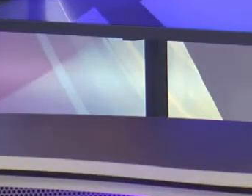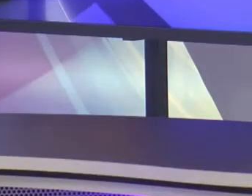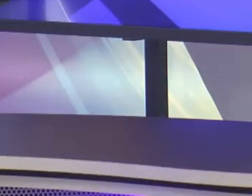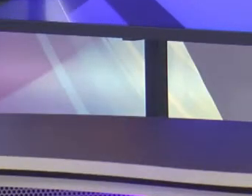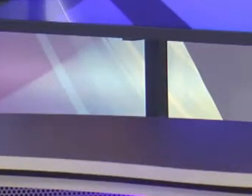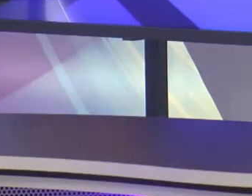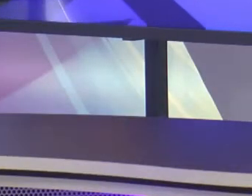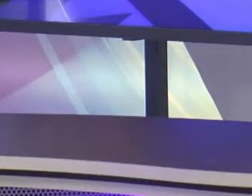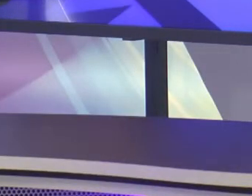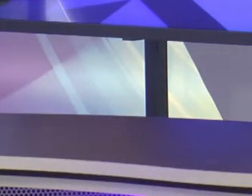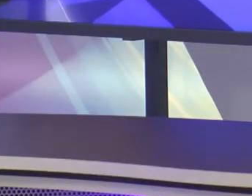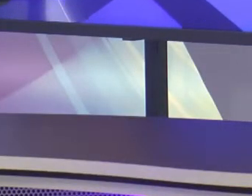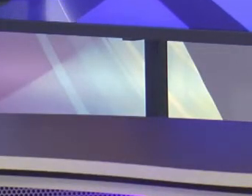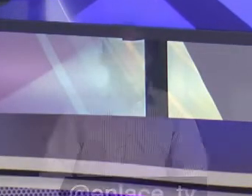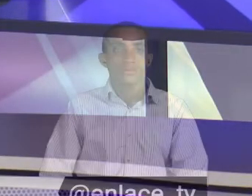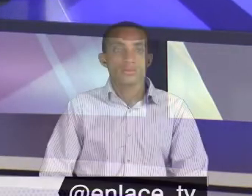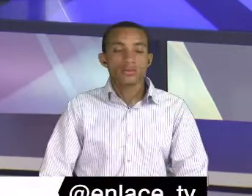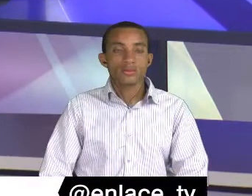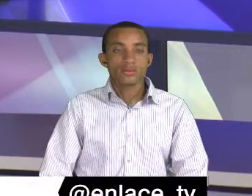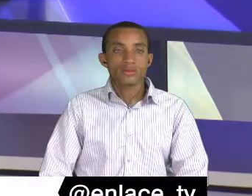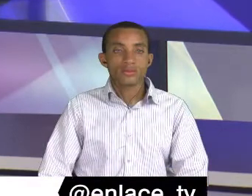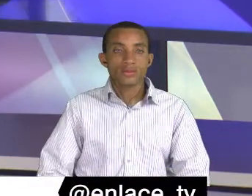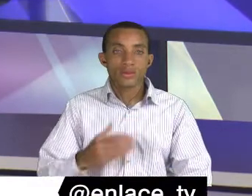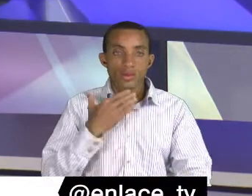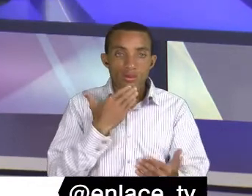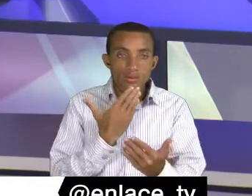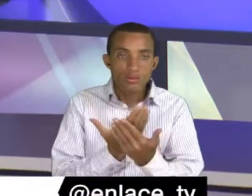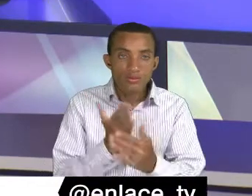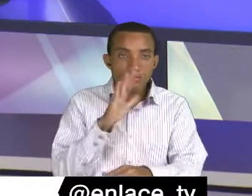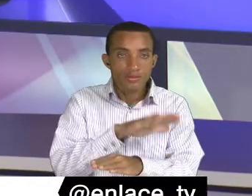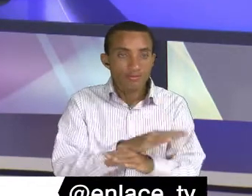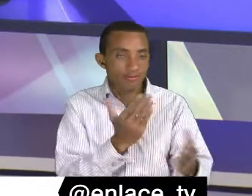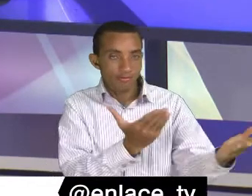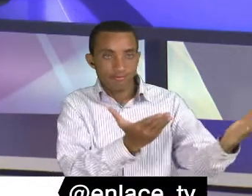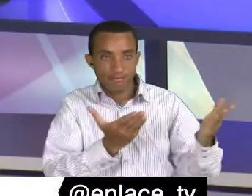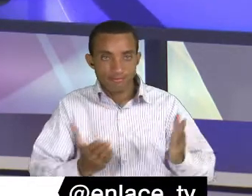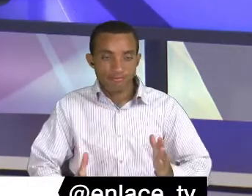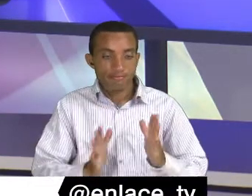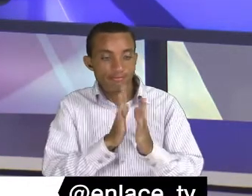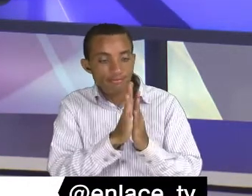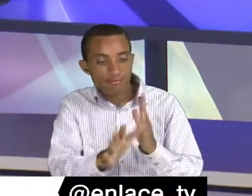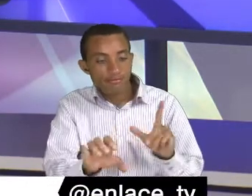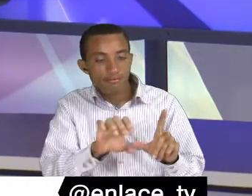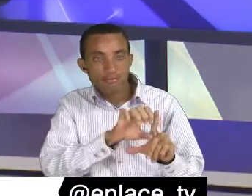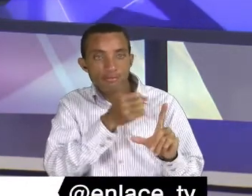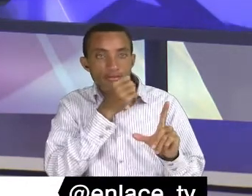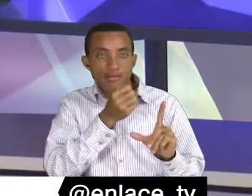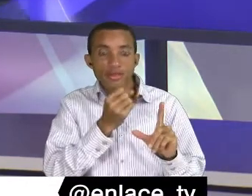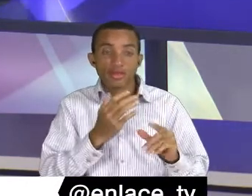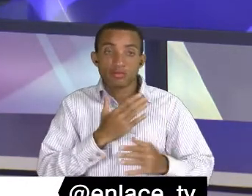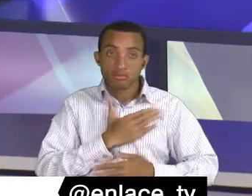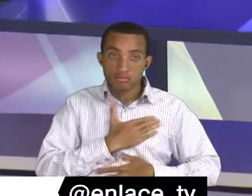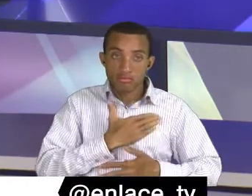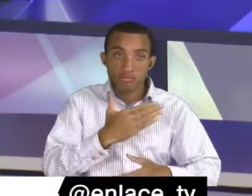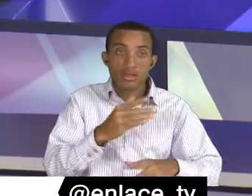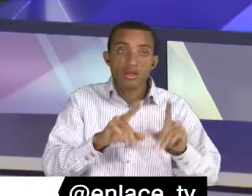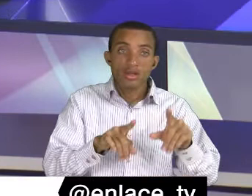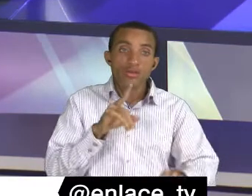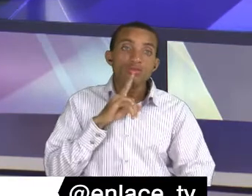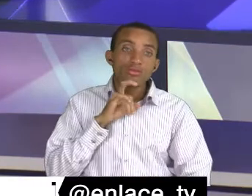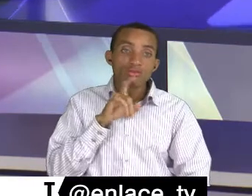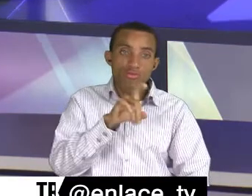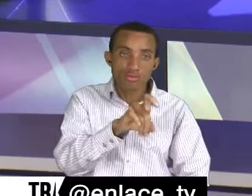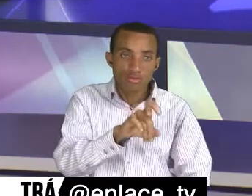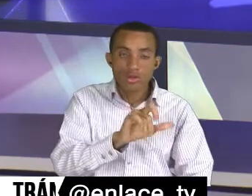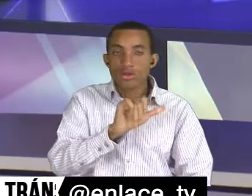Muy buenas tardes y bienvenidos a Enlace Noticias. Saludamos a nuestros televidentes que nos sintonizan en la ciudad de Bucaramanga y Cúcuta a través de la plataforma